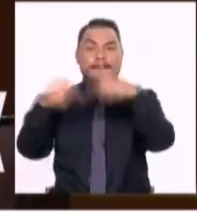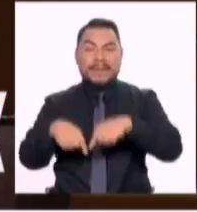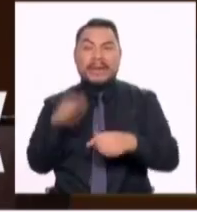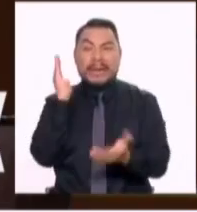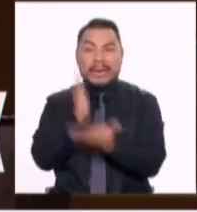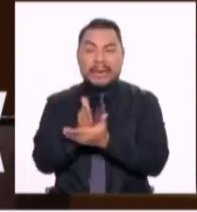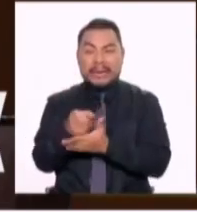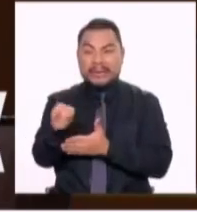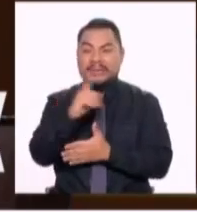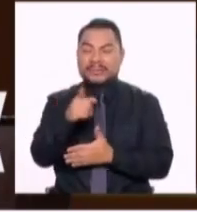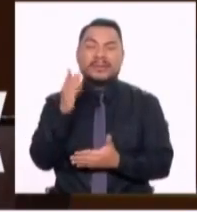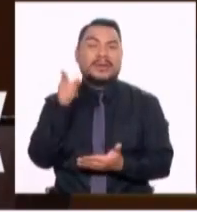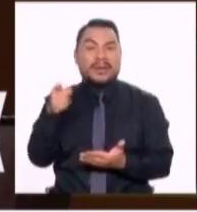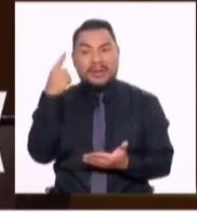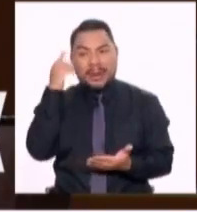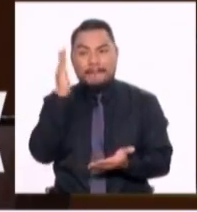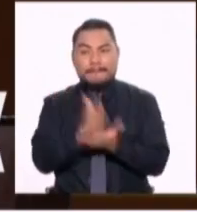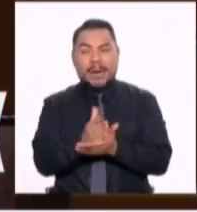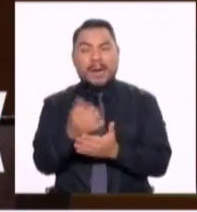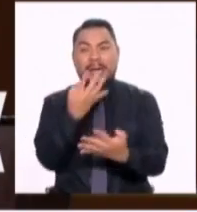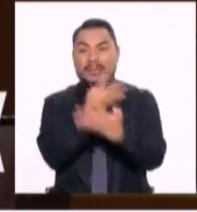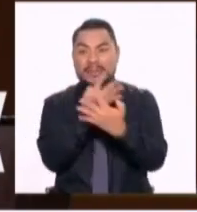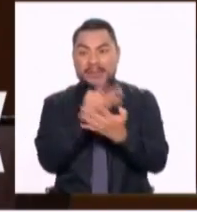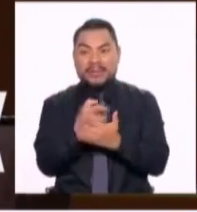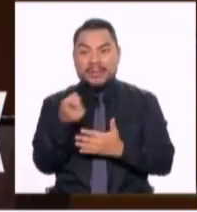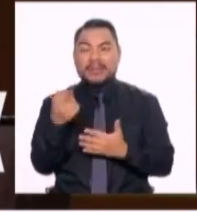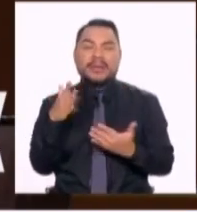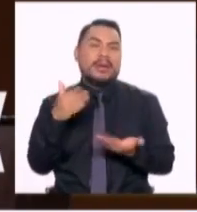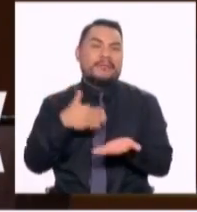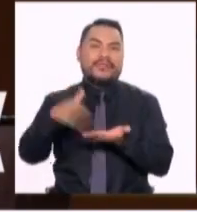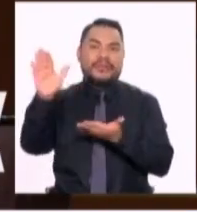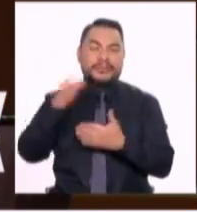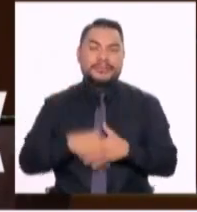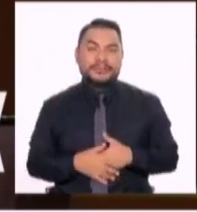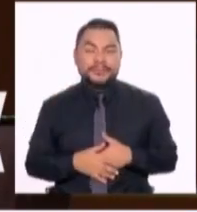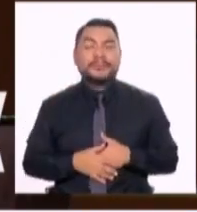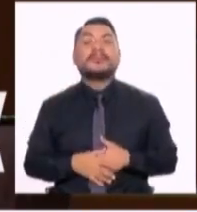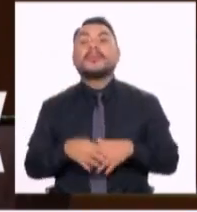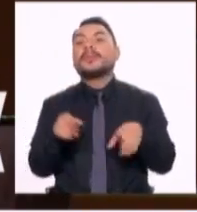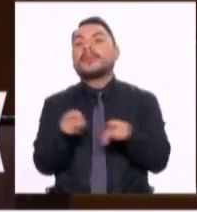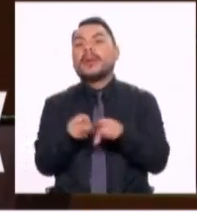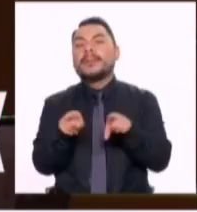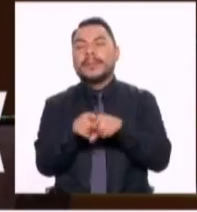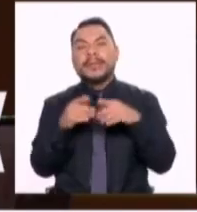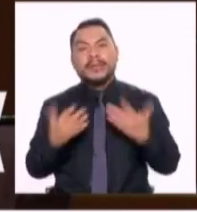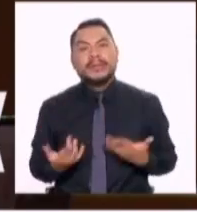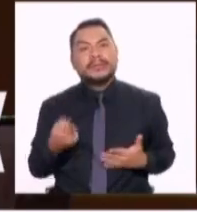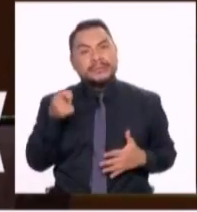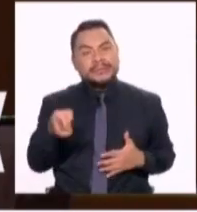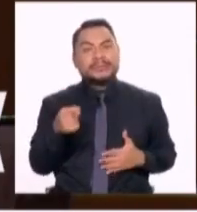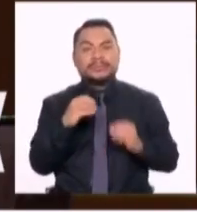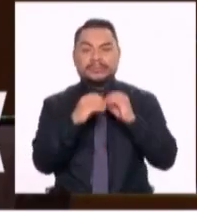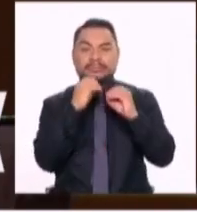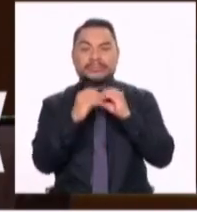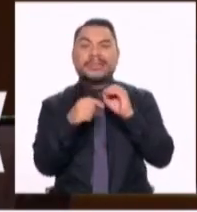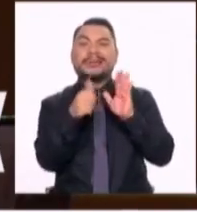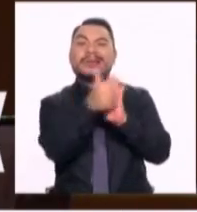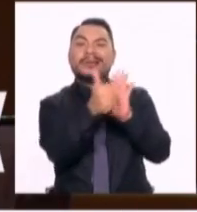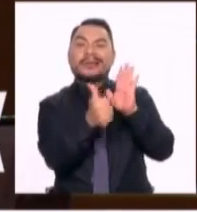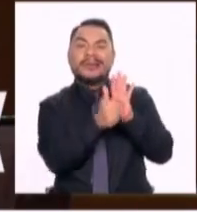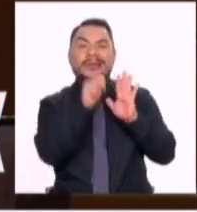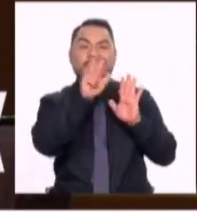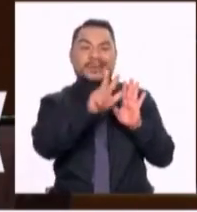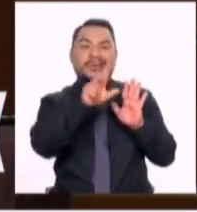con buenos armamentos sofisticados, como lo han demostrado, matando a cerca de 100 patriotas, ¿no? Lo han